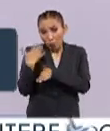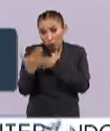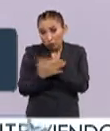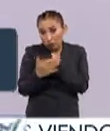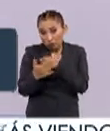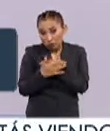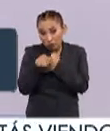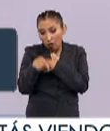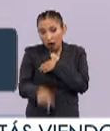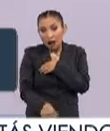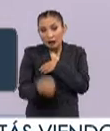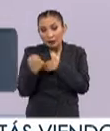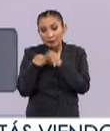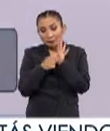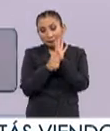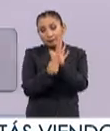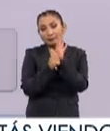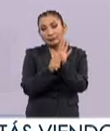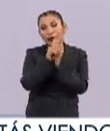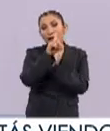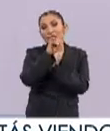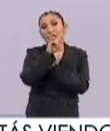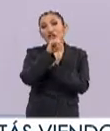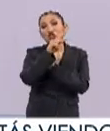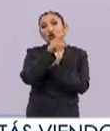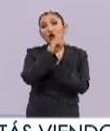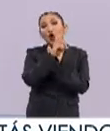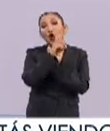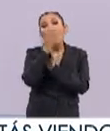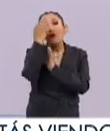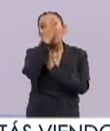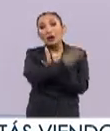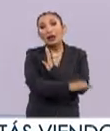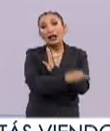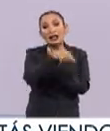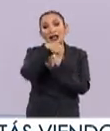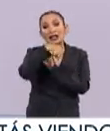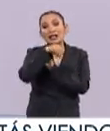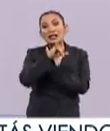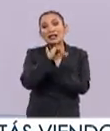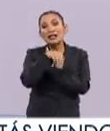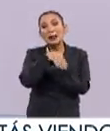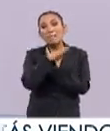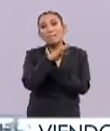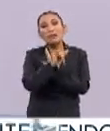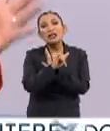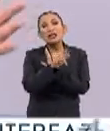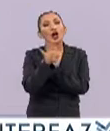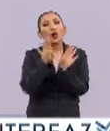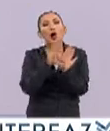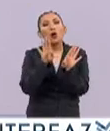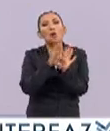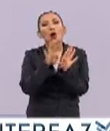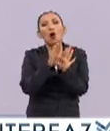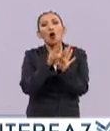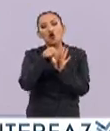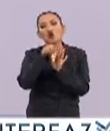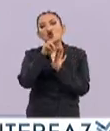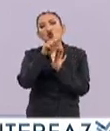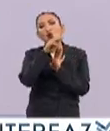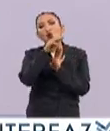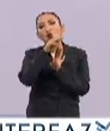salir, es un sello de discos virtual que se llama NIMBY, que significa algo así como nube